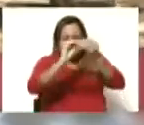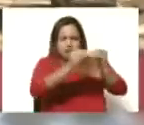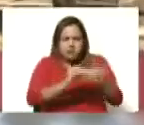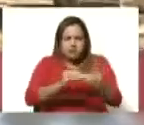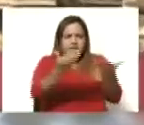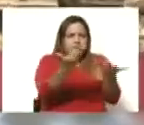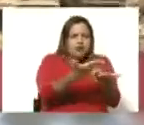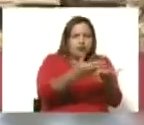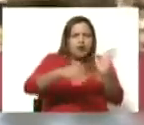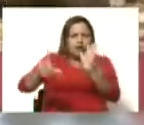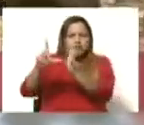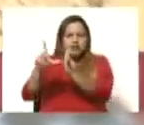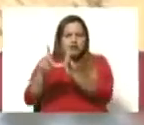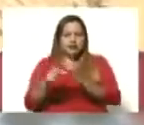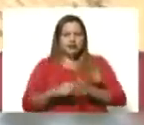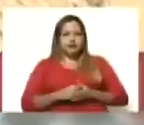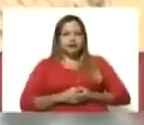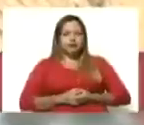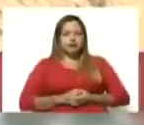liceos.